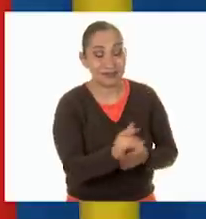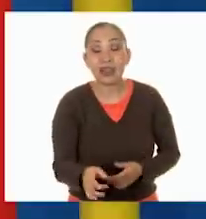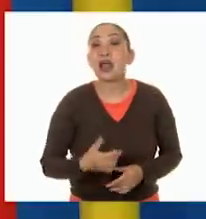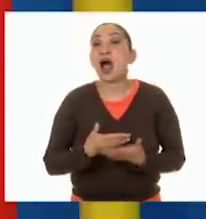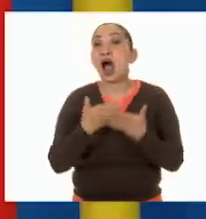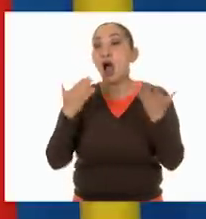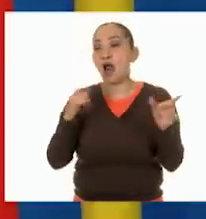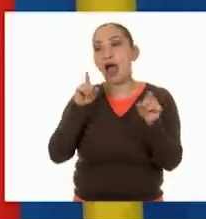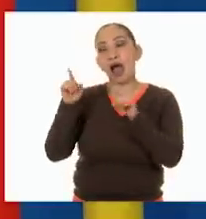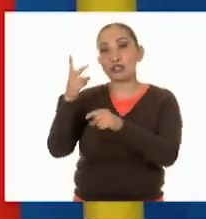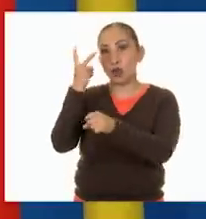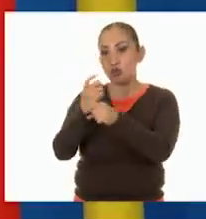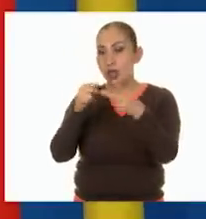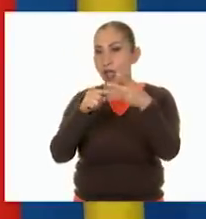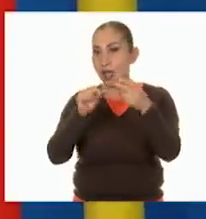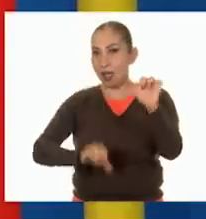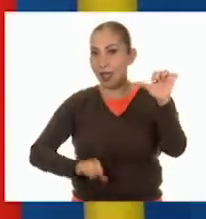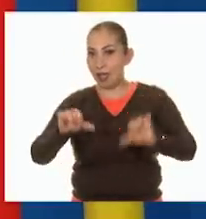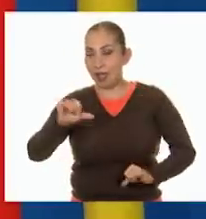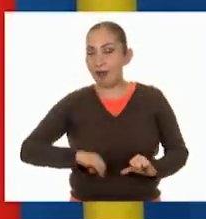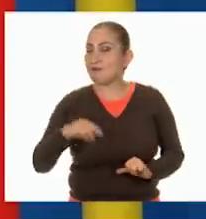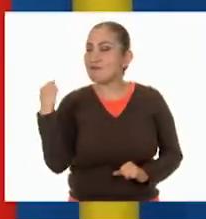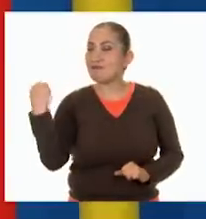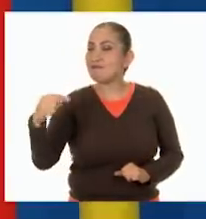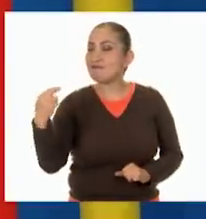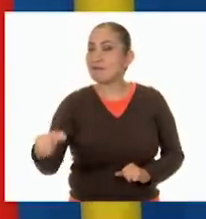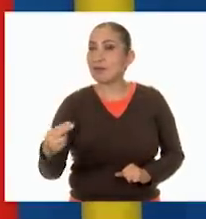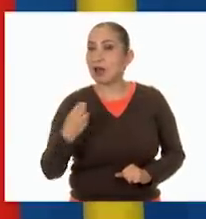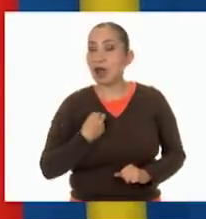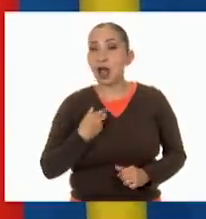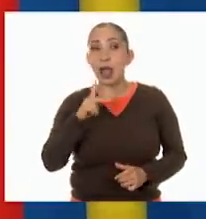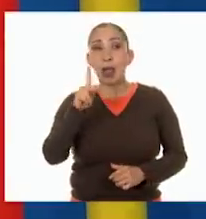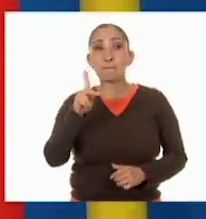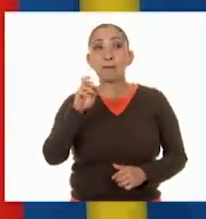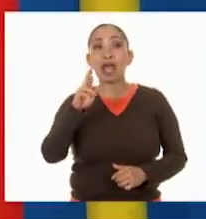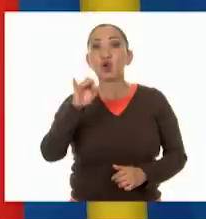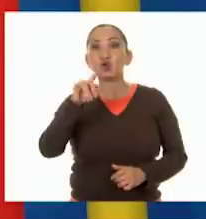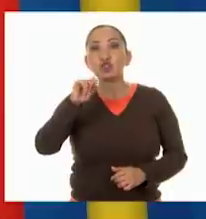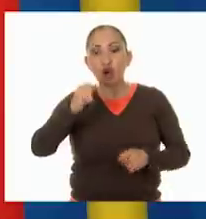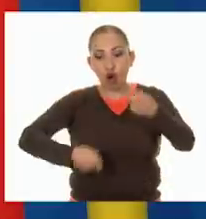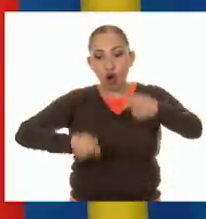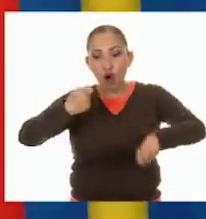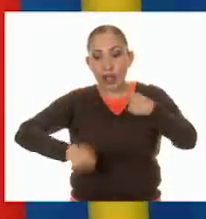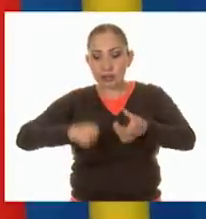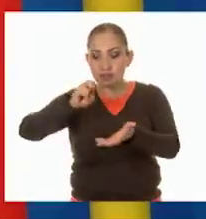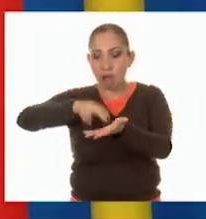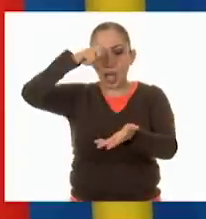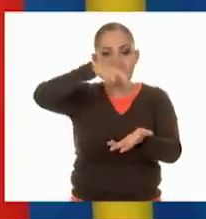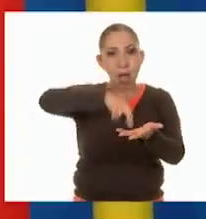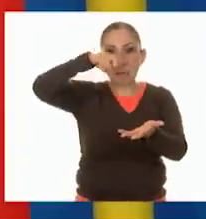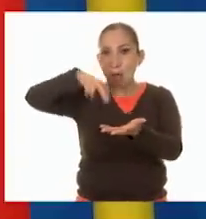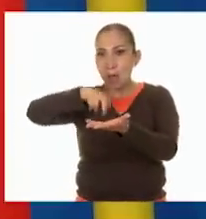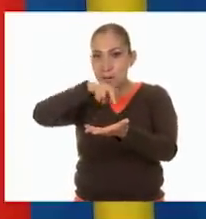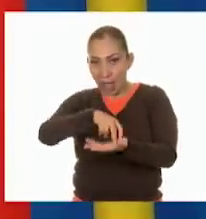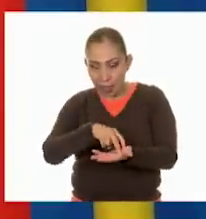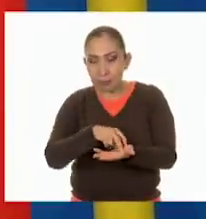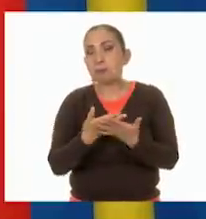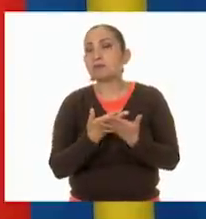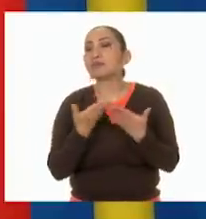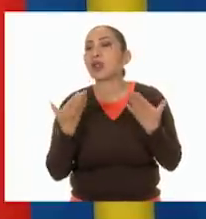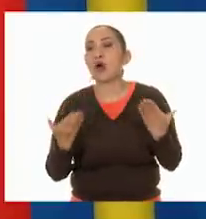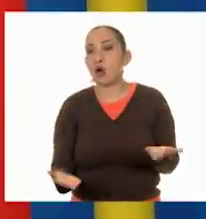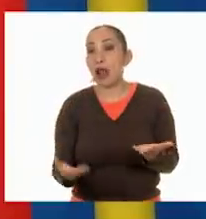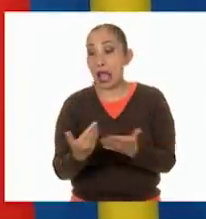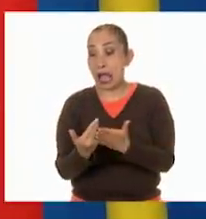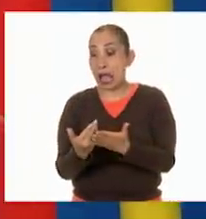pasar a nuestra segunda actividad, que se llama Percusiones y Saltos. Sí. Bien, pero ¿qué les parece